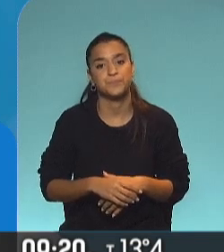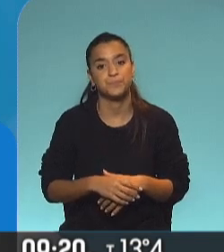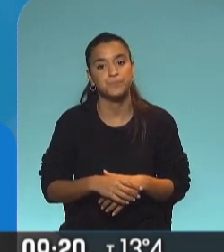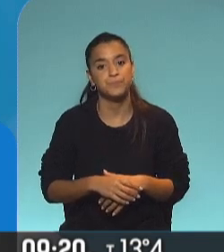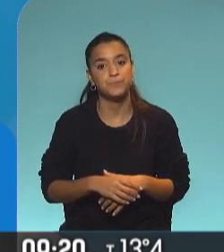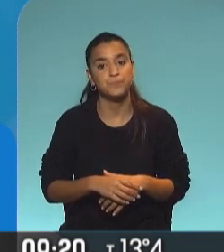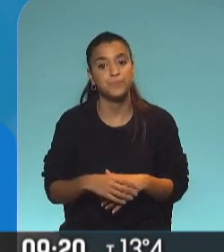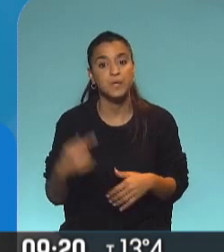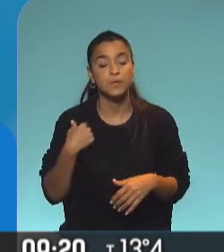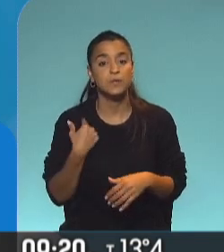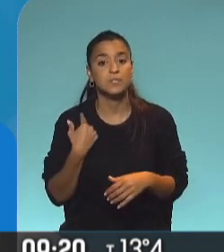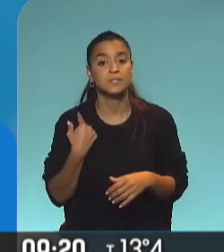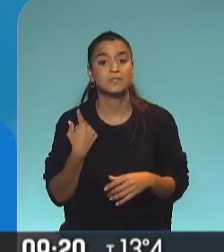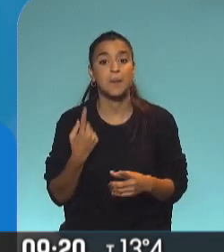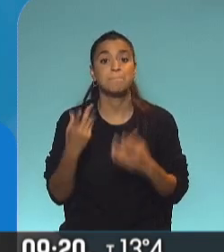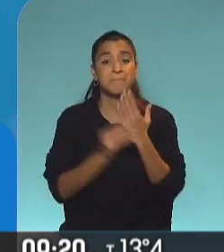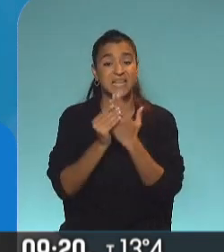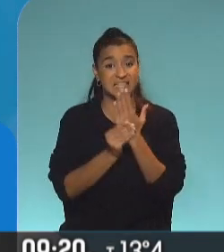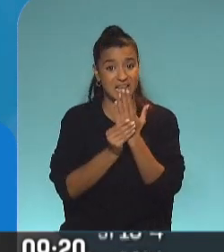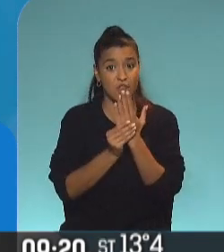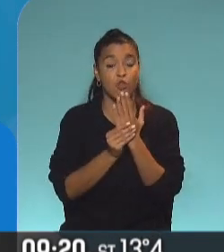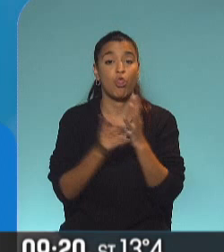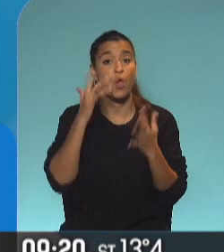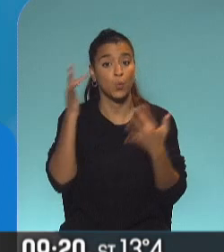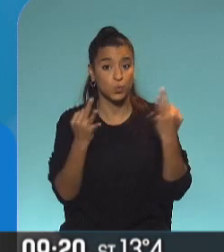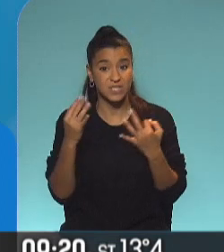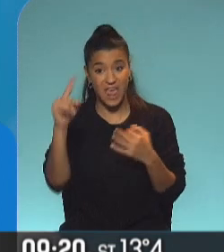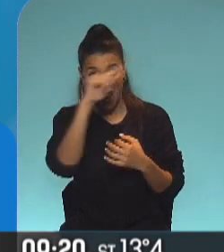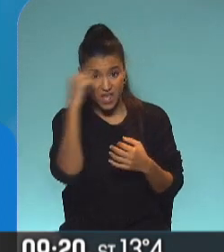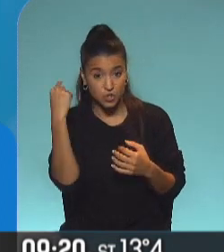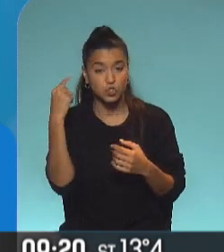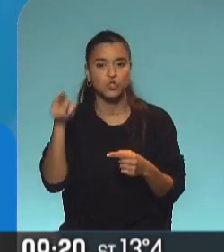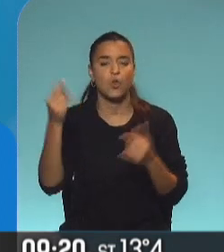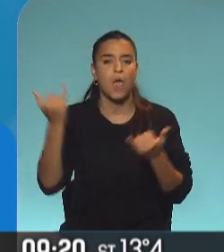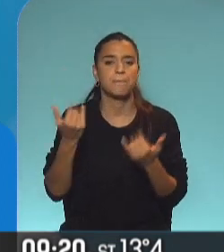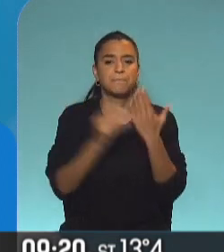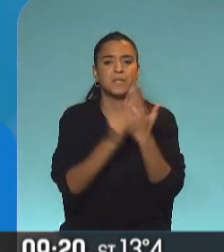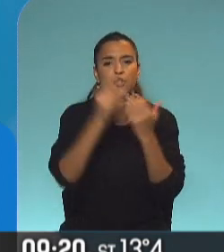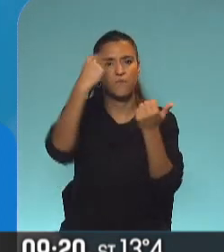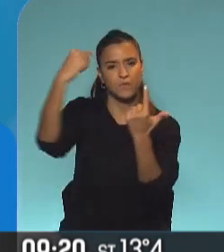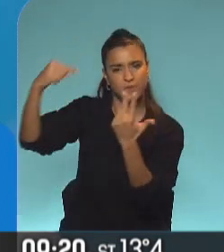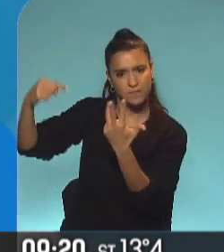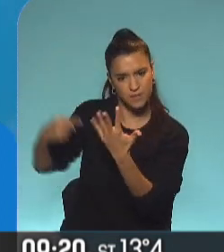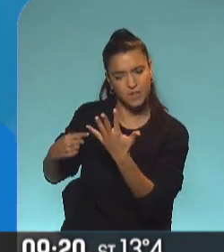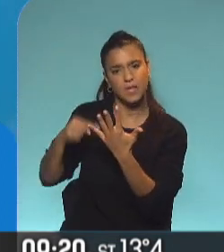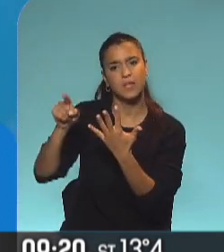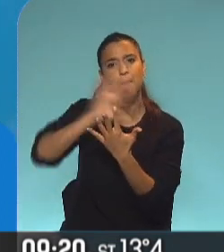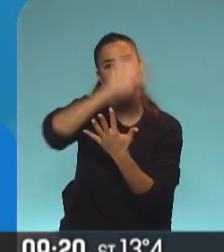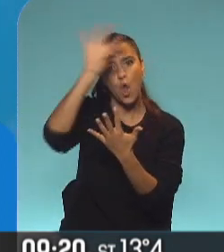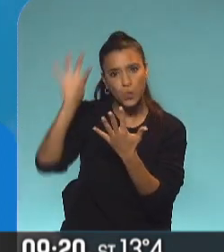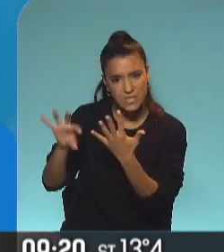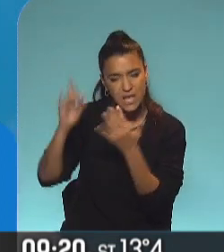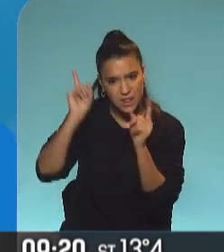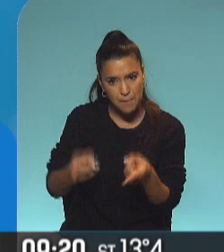nos ha requerido el Ministerio de Justicia de la Nación, distintos ministerios de justicia de